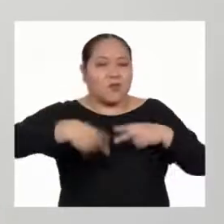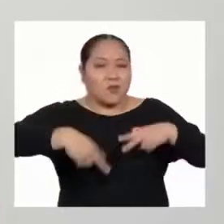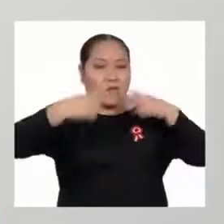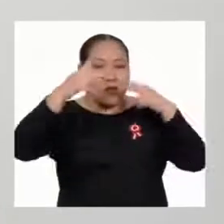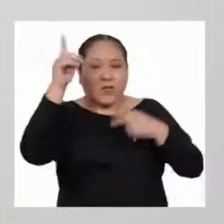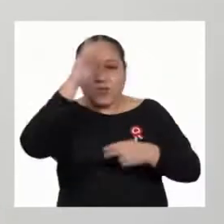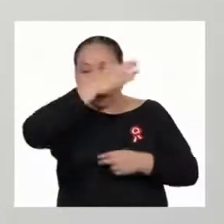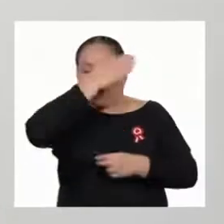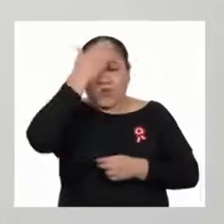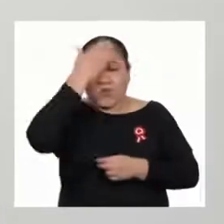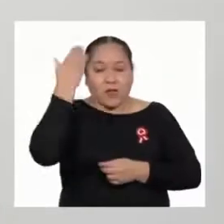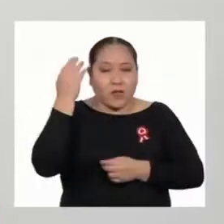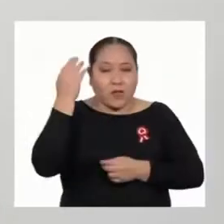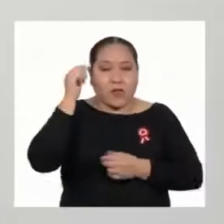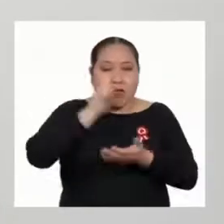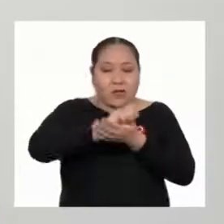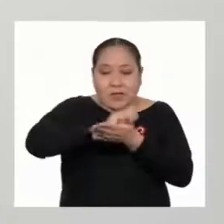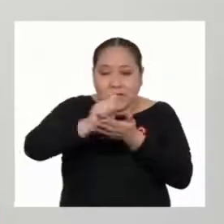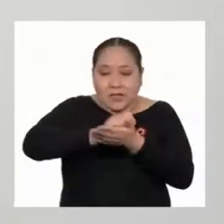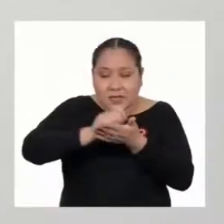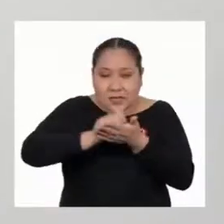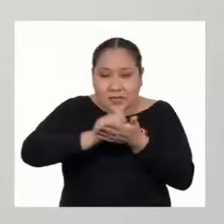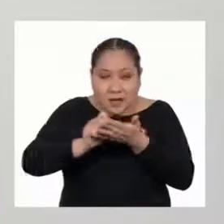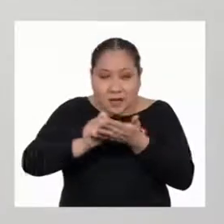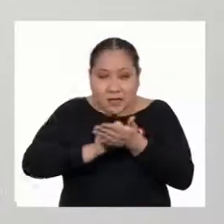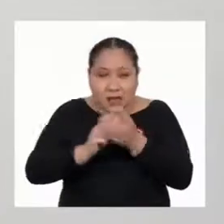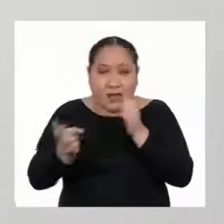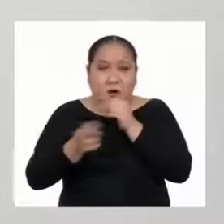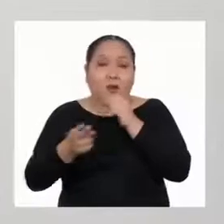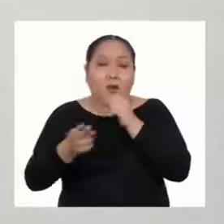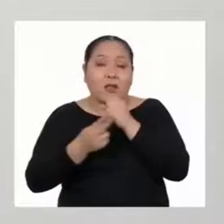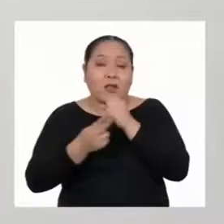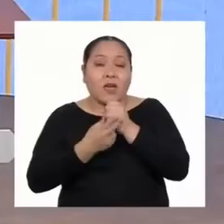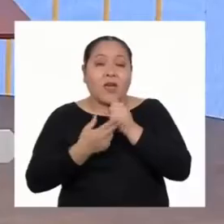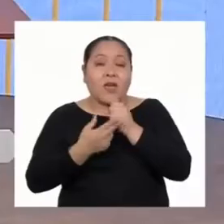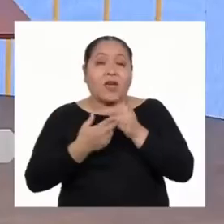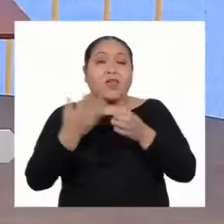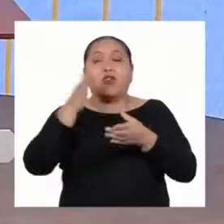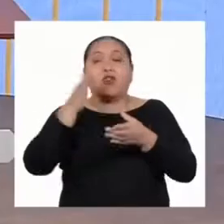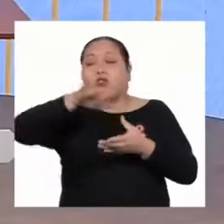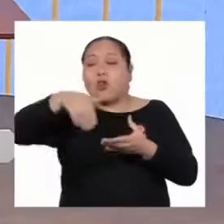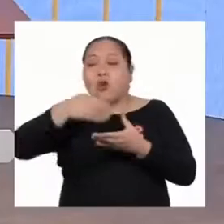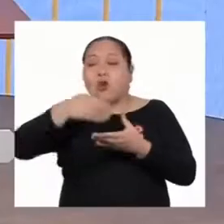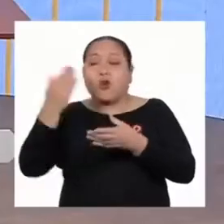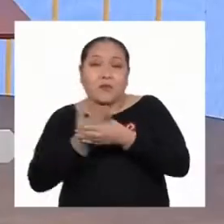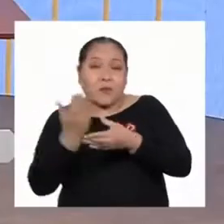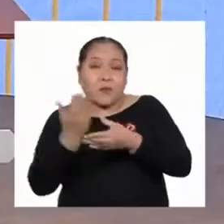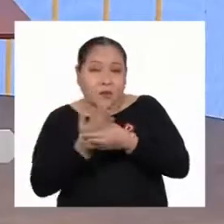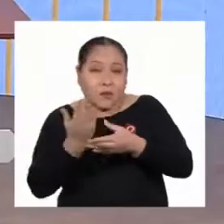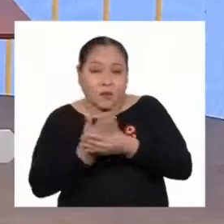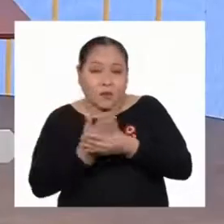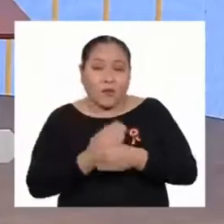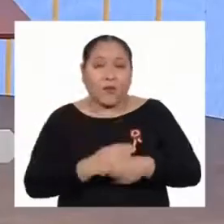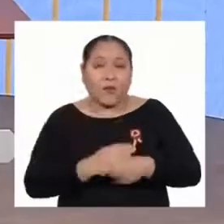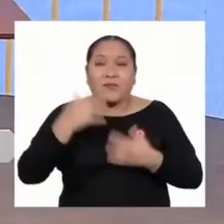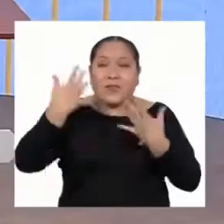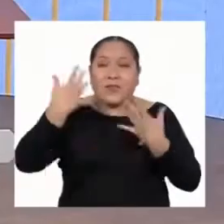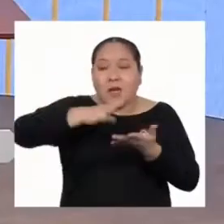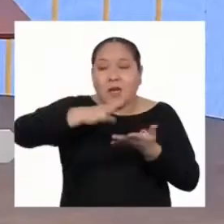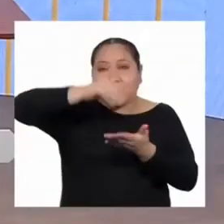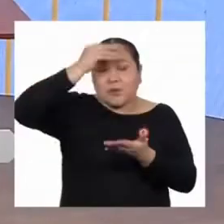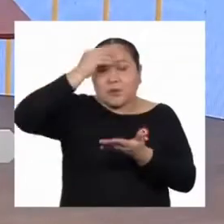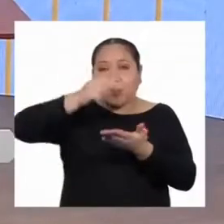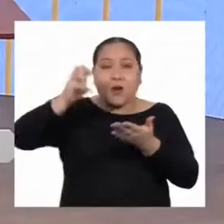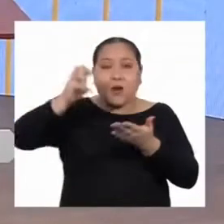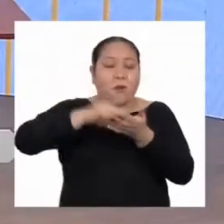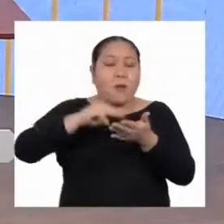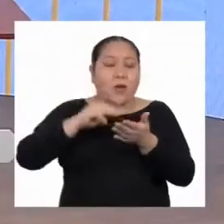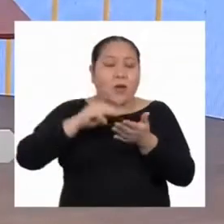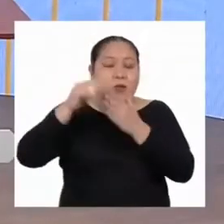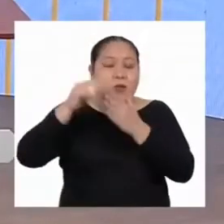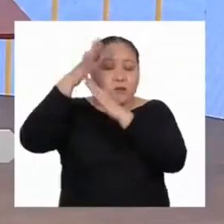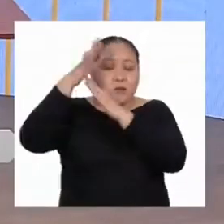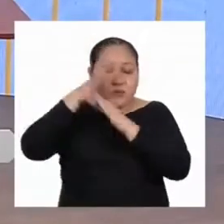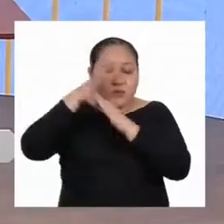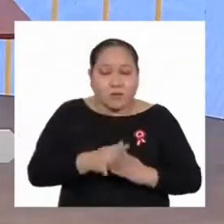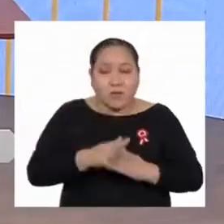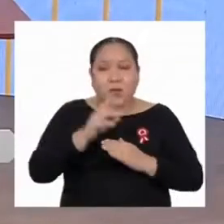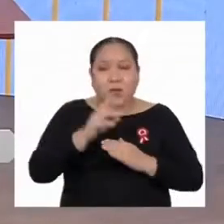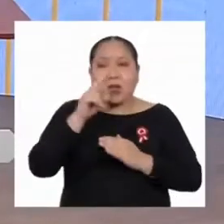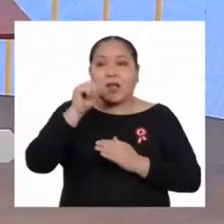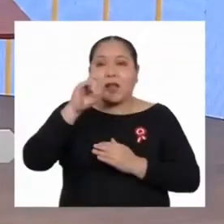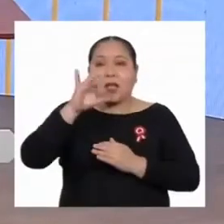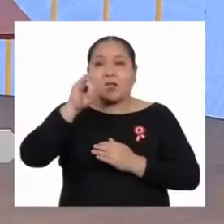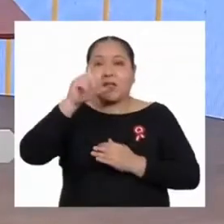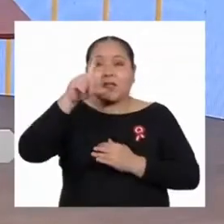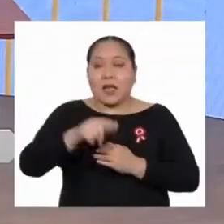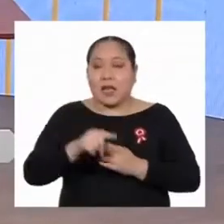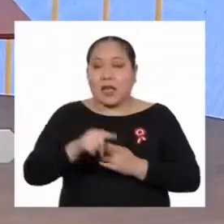anotar todas sus reflexiones y guardar el trabajo de hoy en el portafolio. Hemos aprendido más sobre la discriminación racial